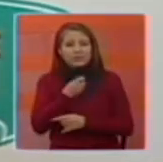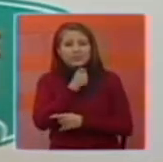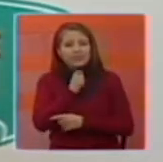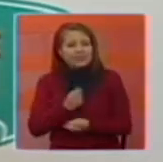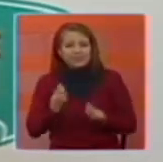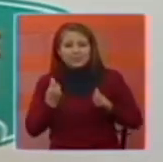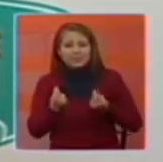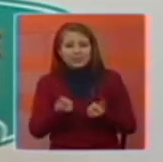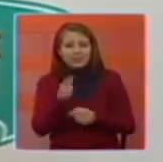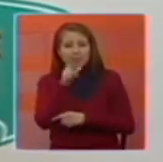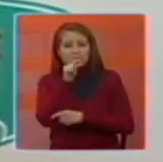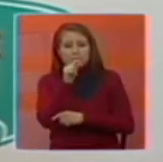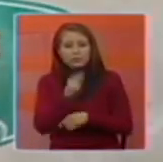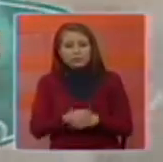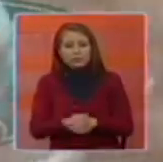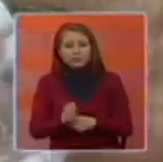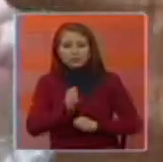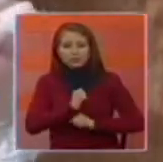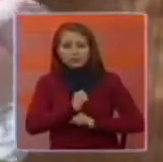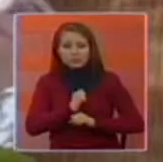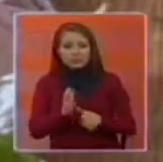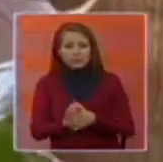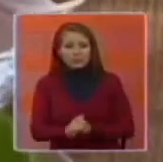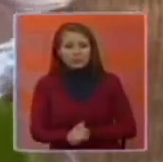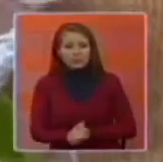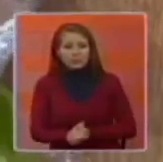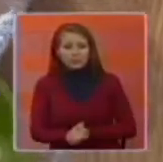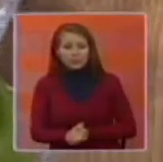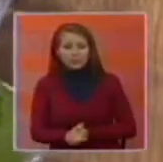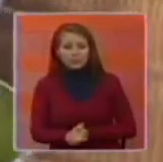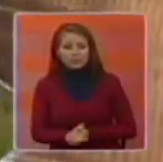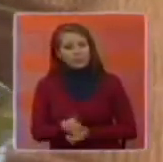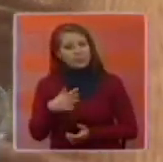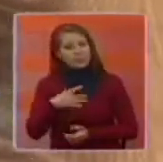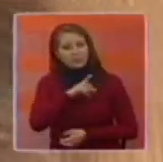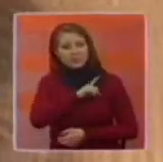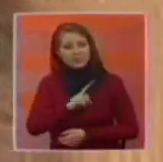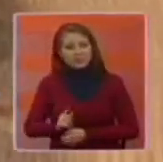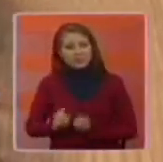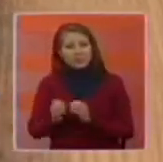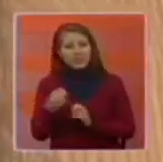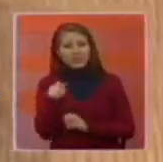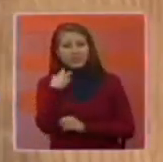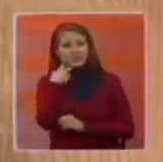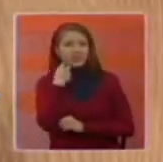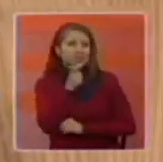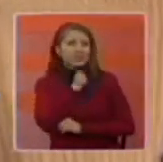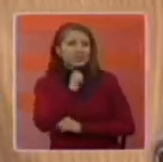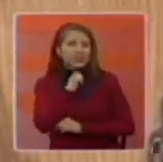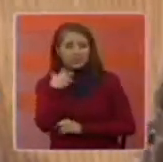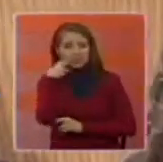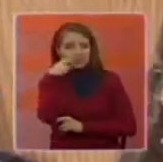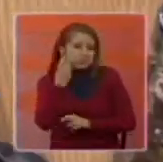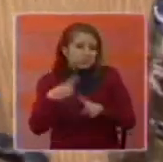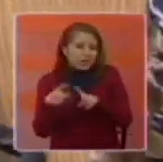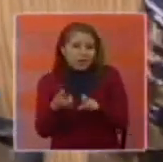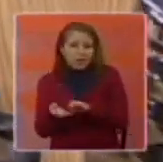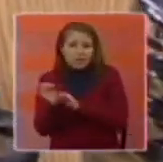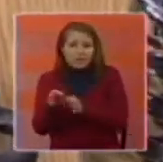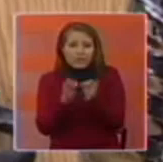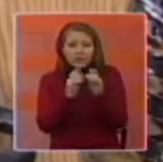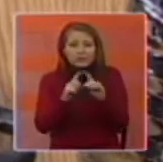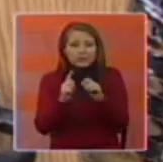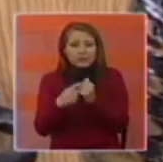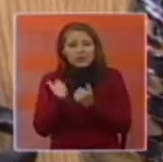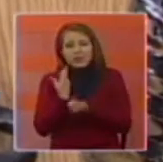rapidito de pollo, que es típico, ¿no? Personalmente me gusta más el seco de carne. Hay varias maneras de hacer el seco. Se lo